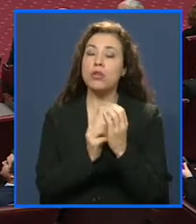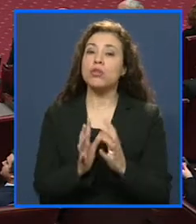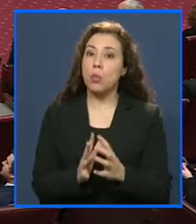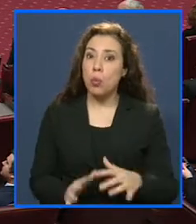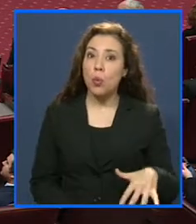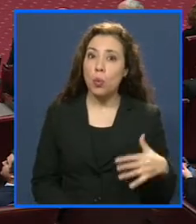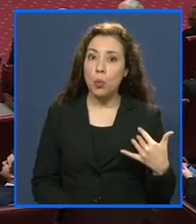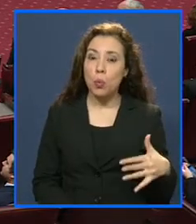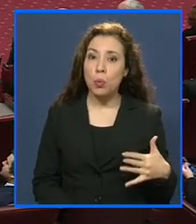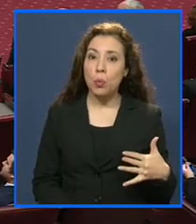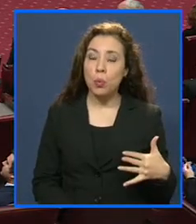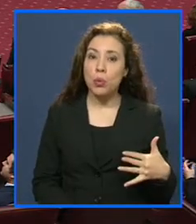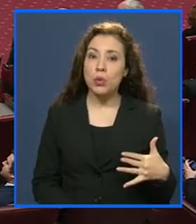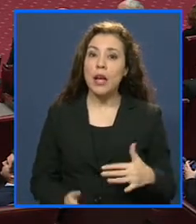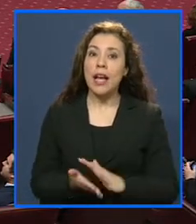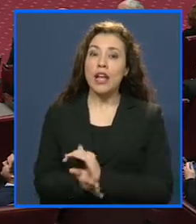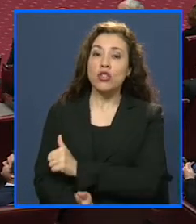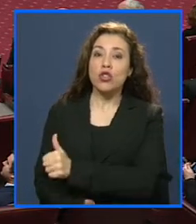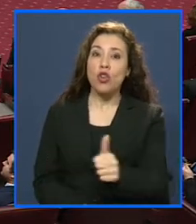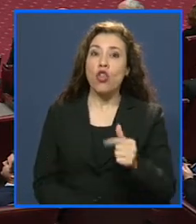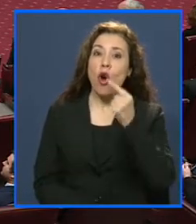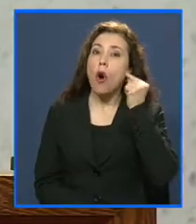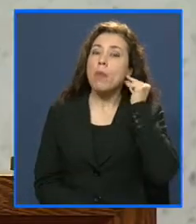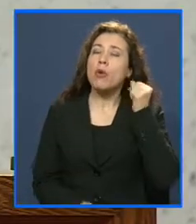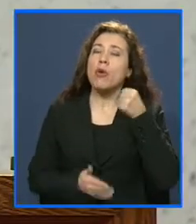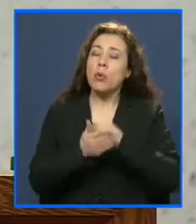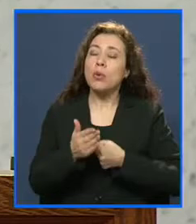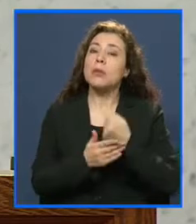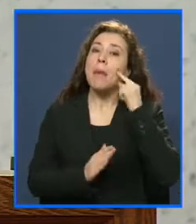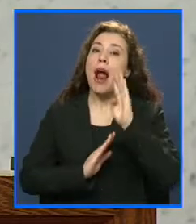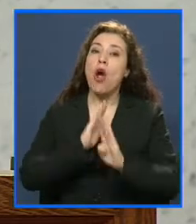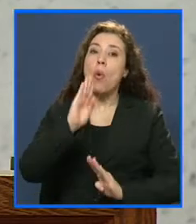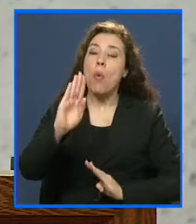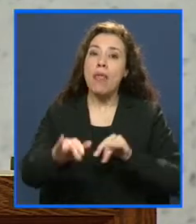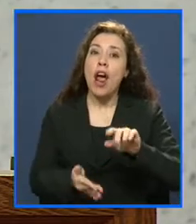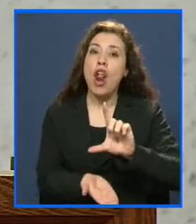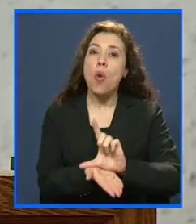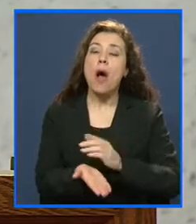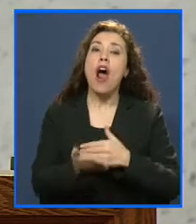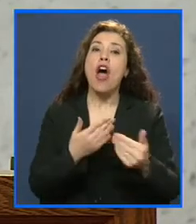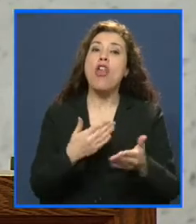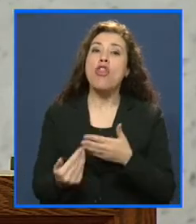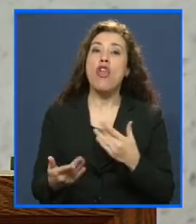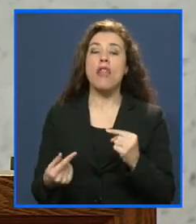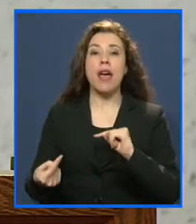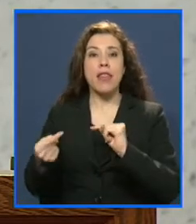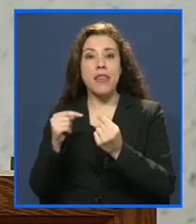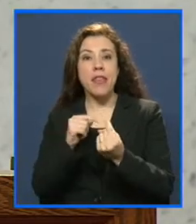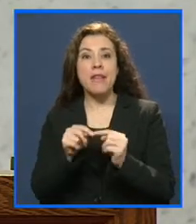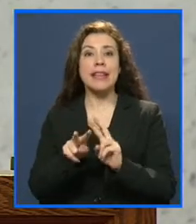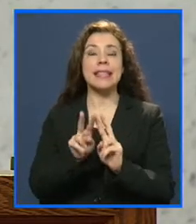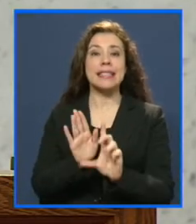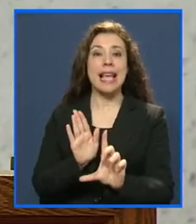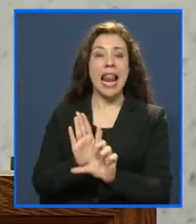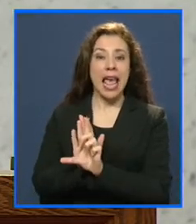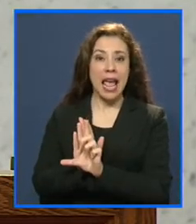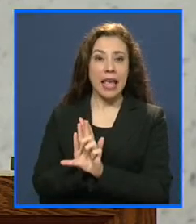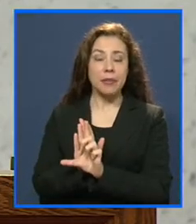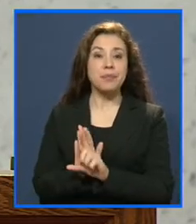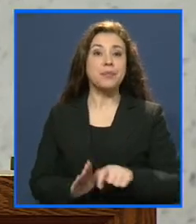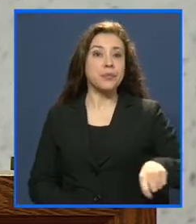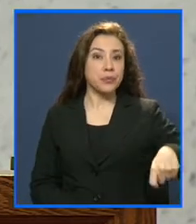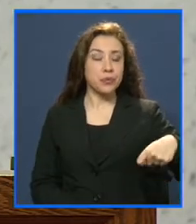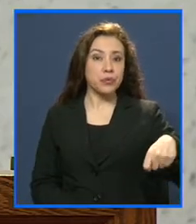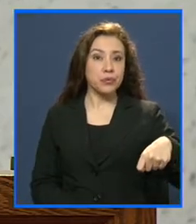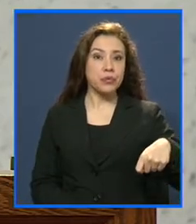relevante que todas y todos pongamos empeño en cuidar este lugar donde se debate y se legisla en el senado